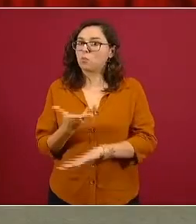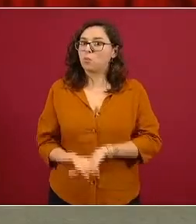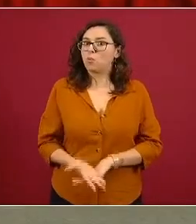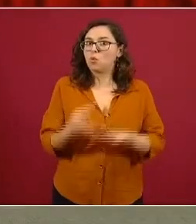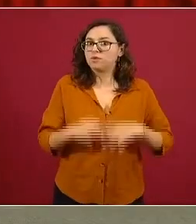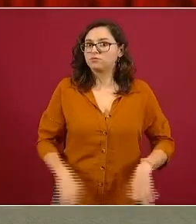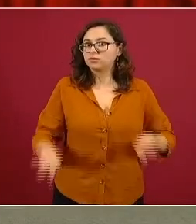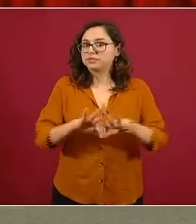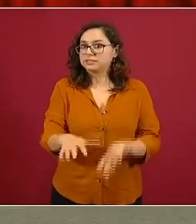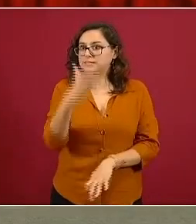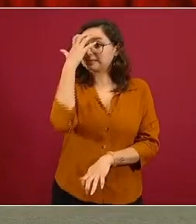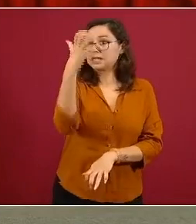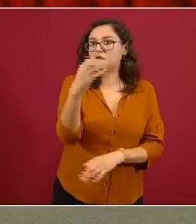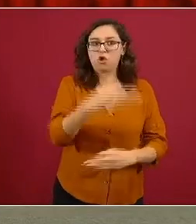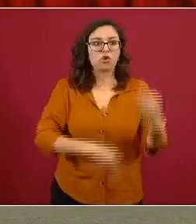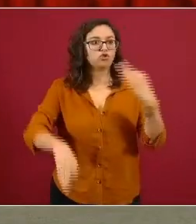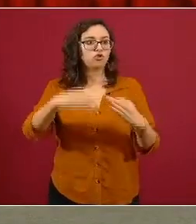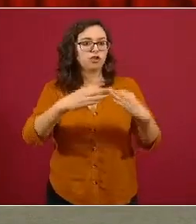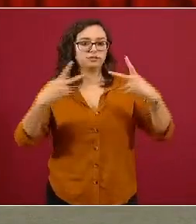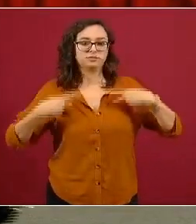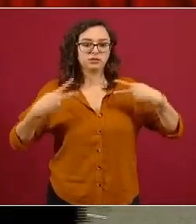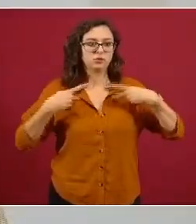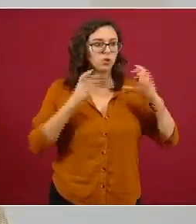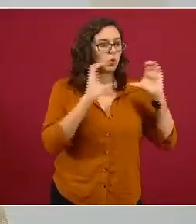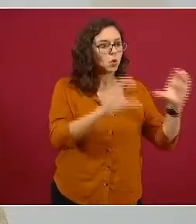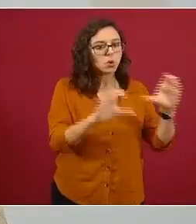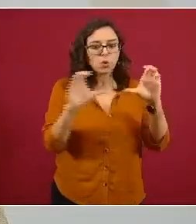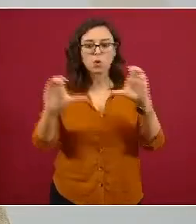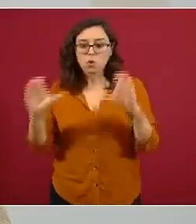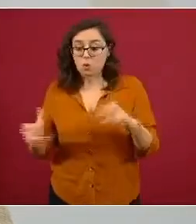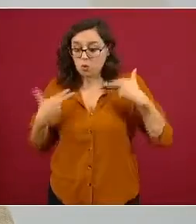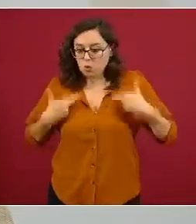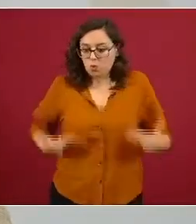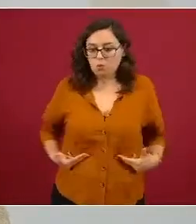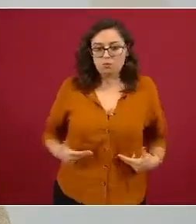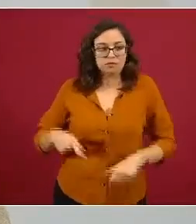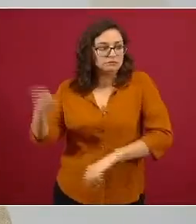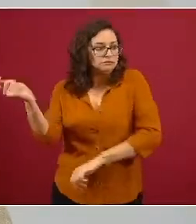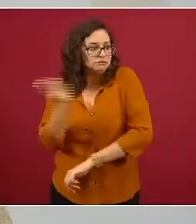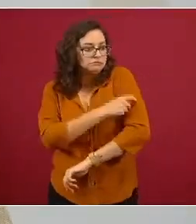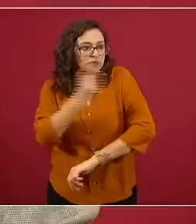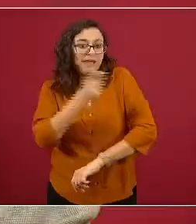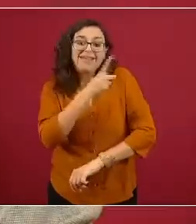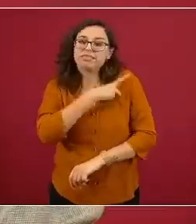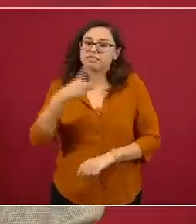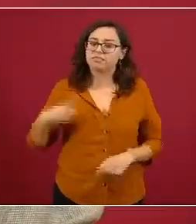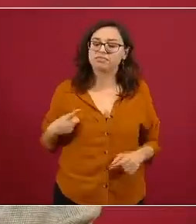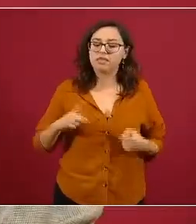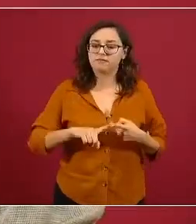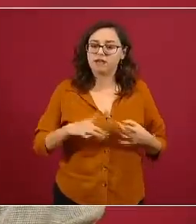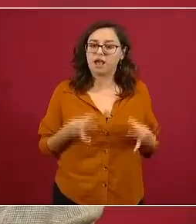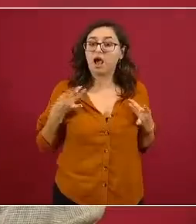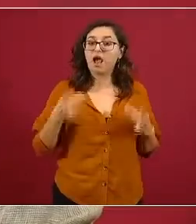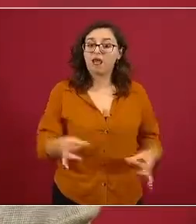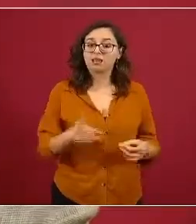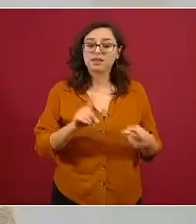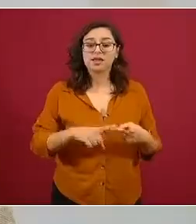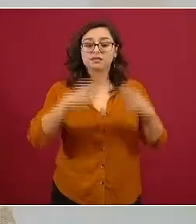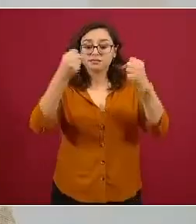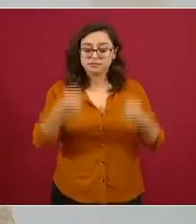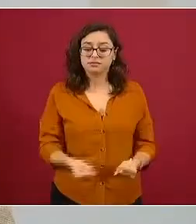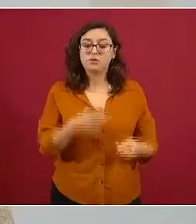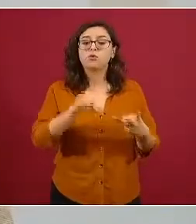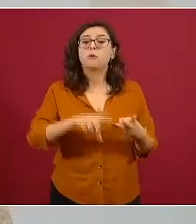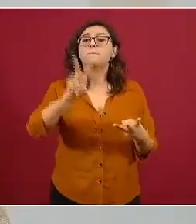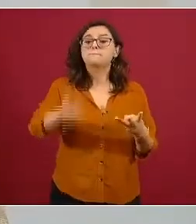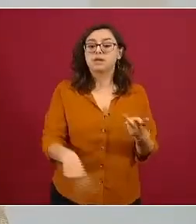importantísima de cuidar que cualquier producto que se usa para la salud humana sea de calidad, seguro y eficaz. En este